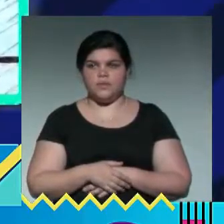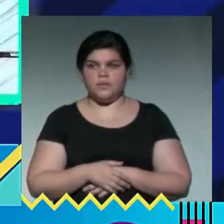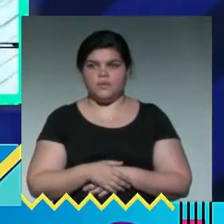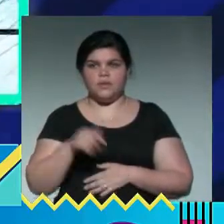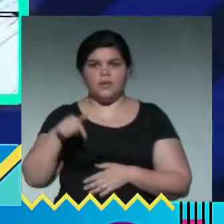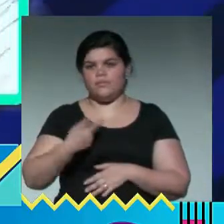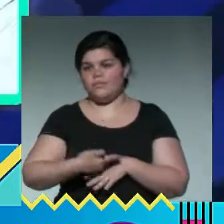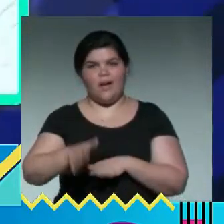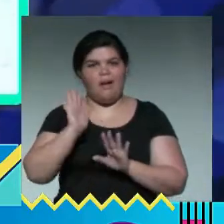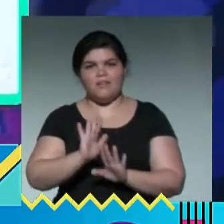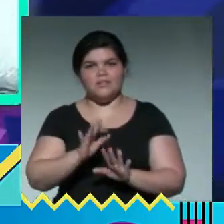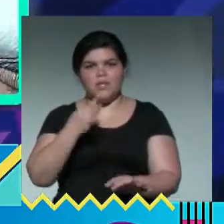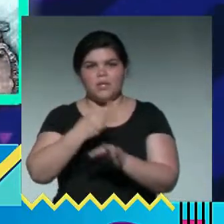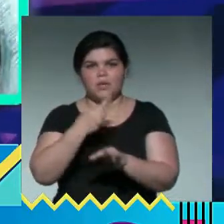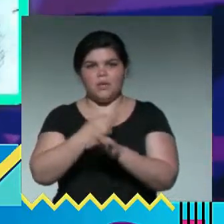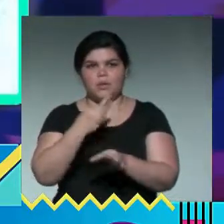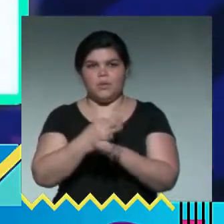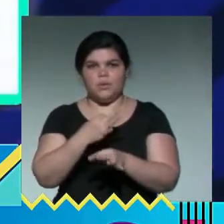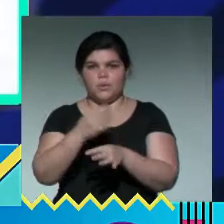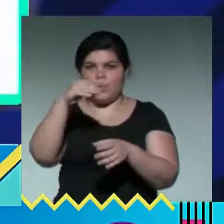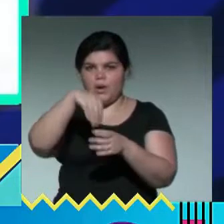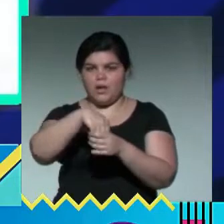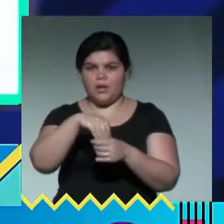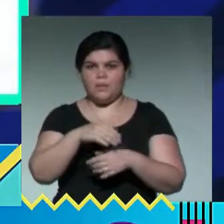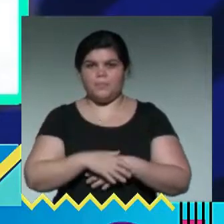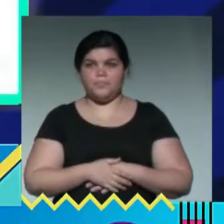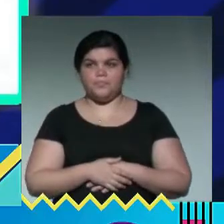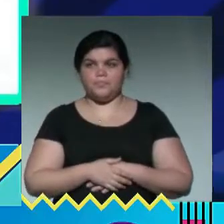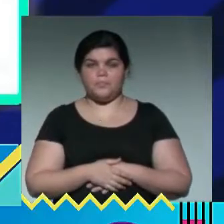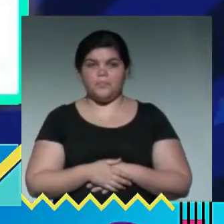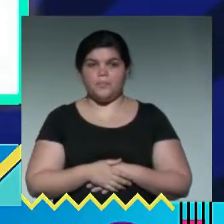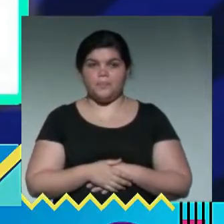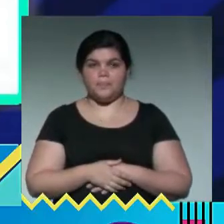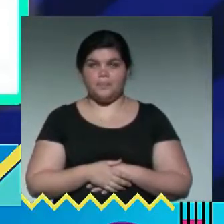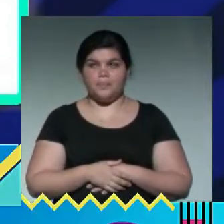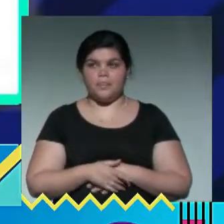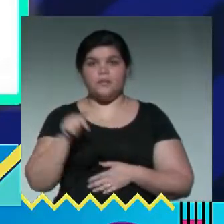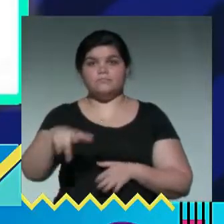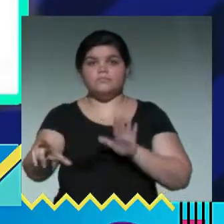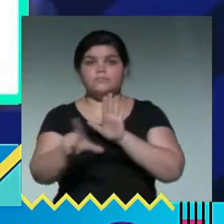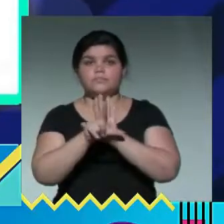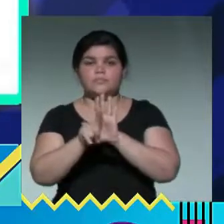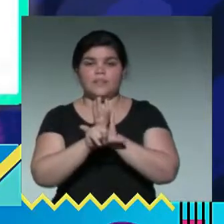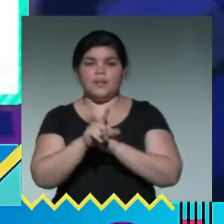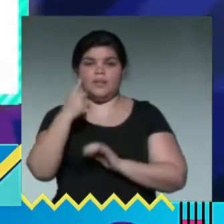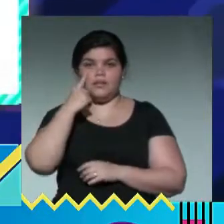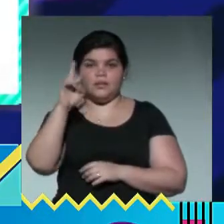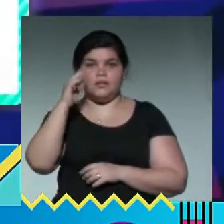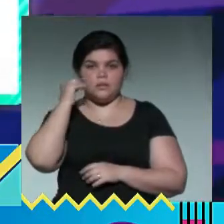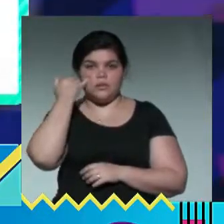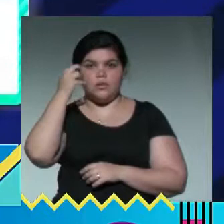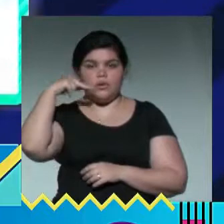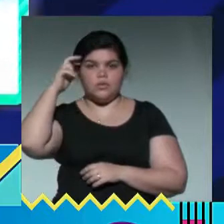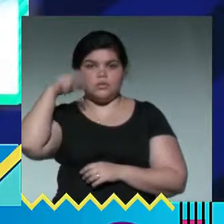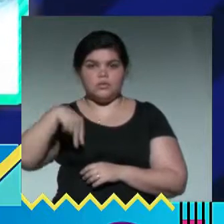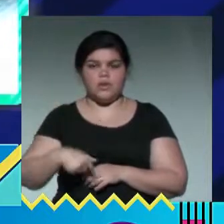en el colegio. Yo calculo que, bueno, a partir de la ley que propuso Hipólito Yrigoyen en